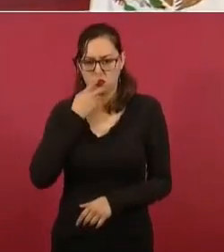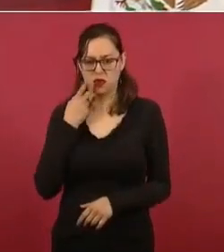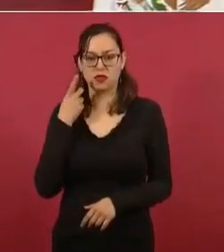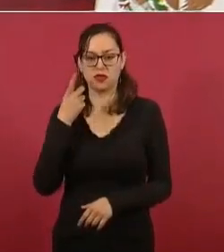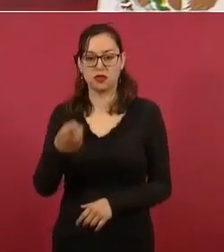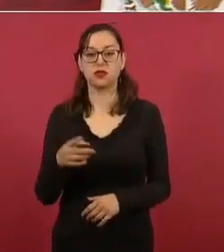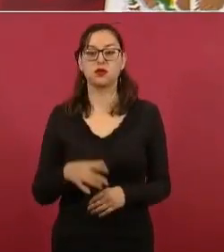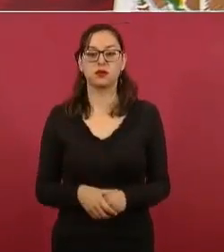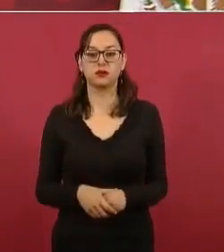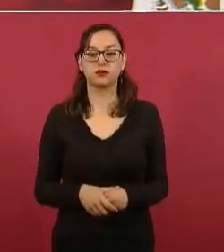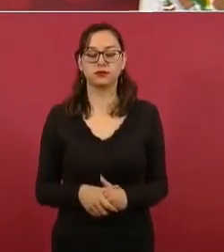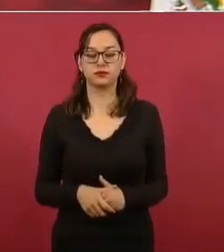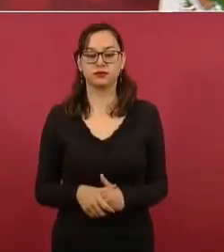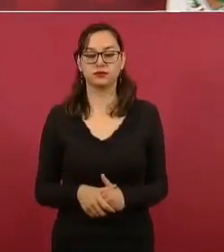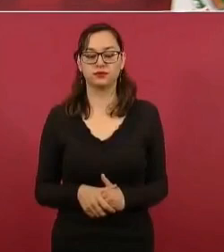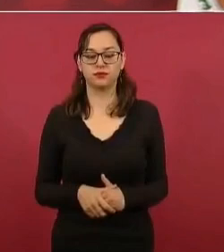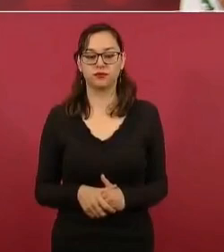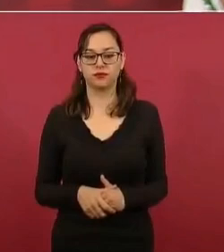Contrataron a Zedillo